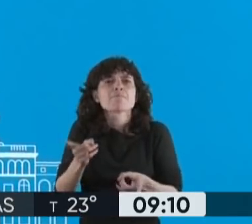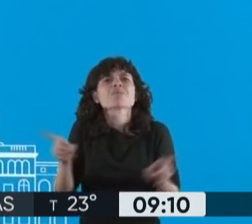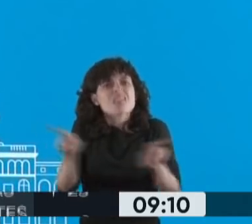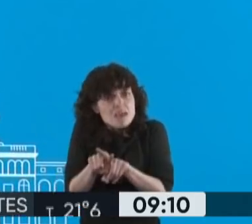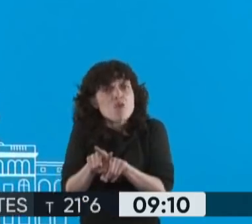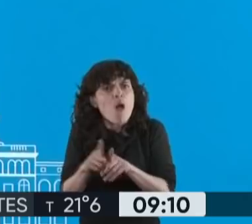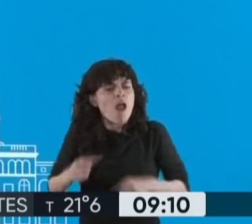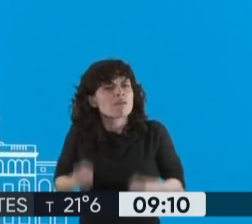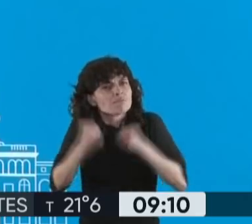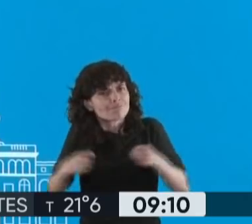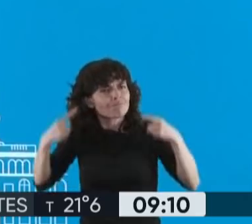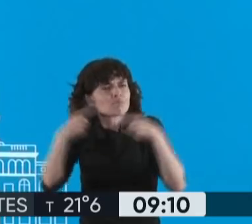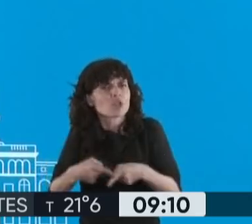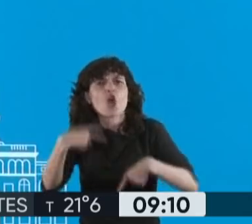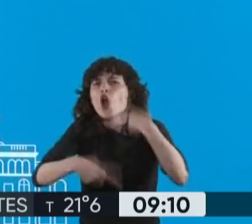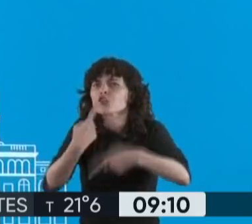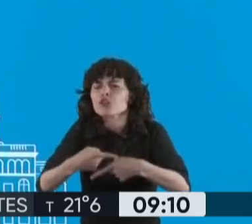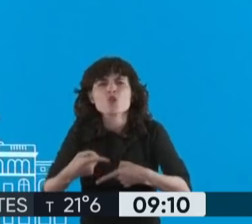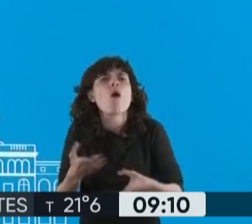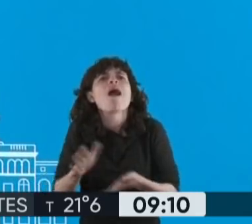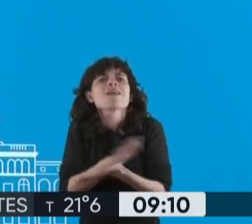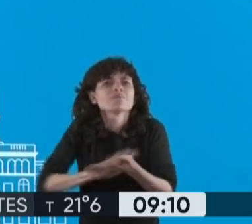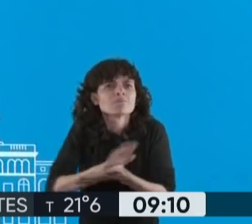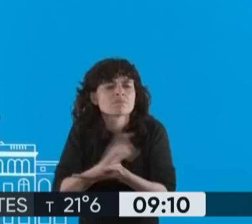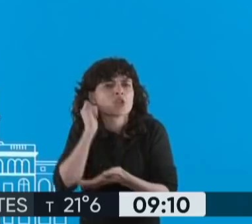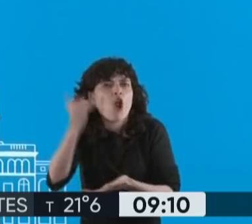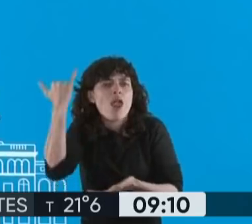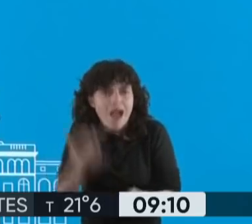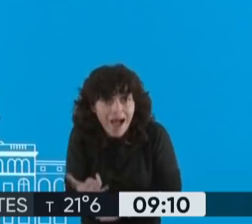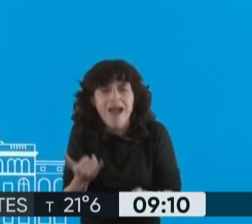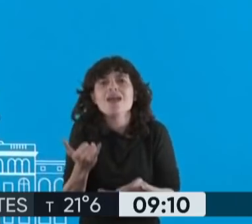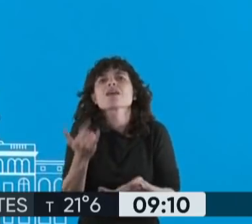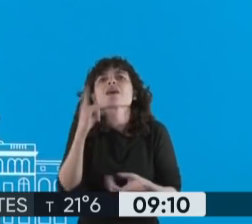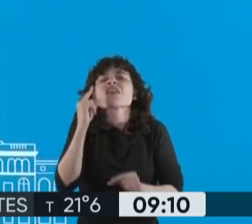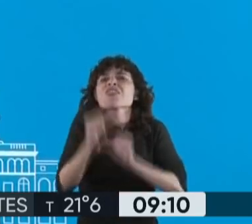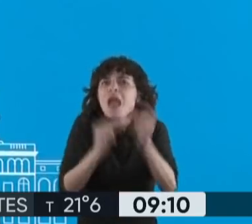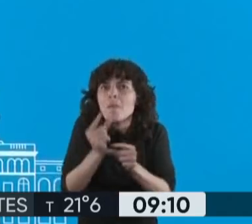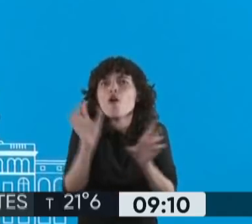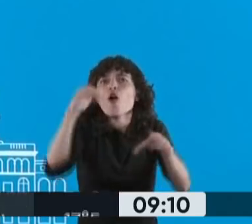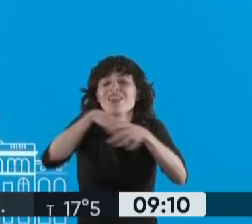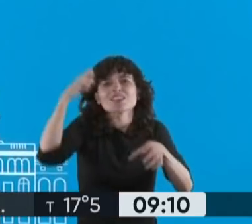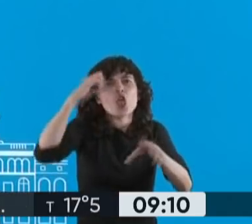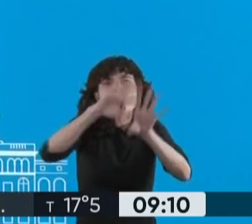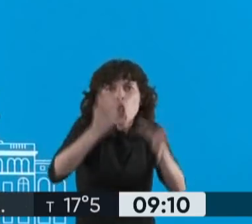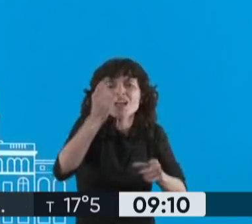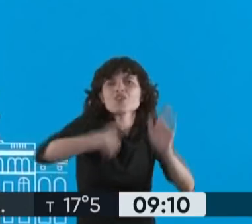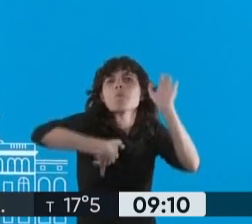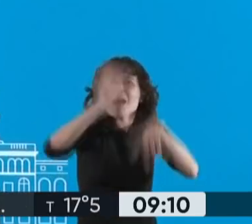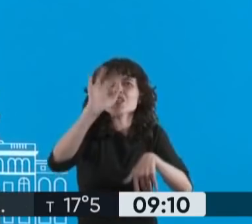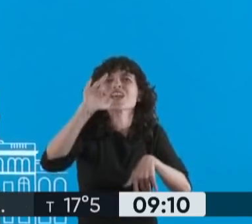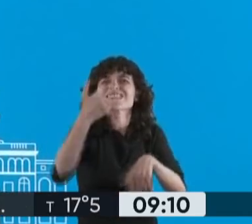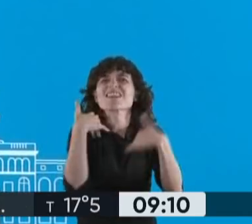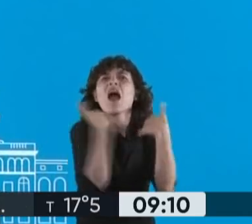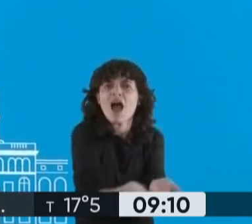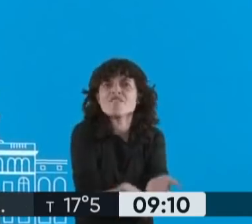un consenso generalizado o bastante amplio, bastante mayoritario en el Congreso de la Nación para que hoy se